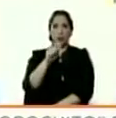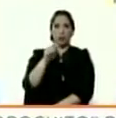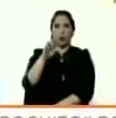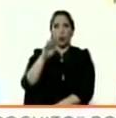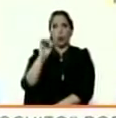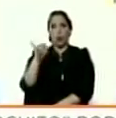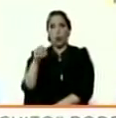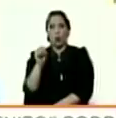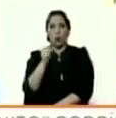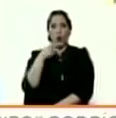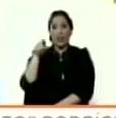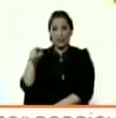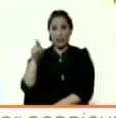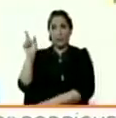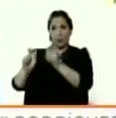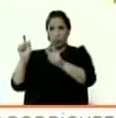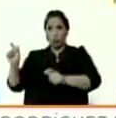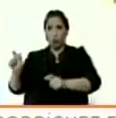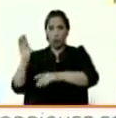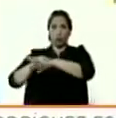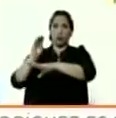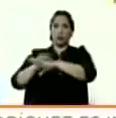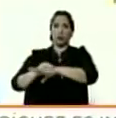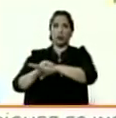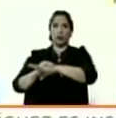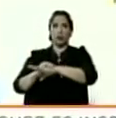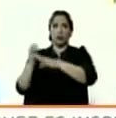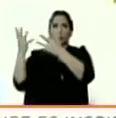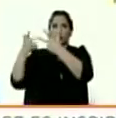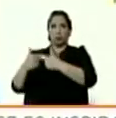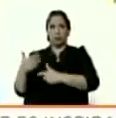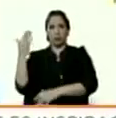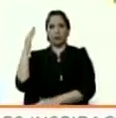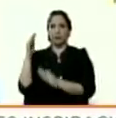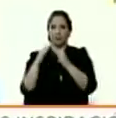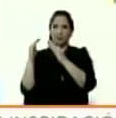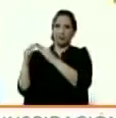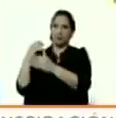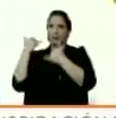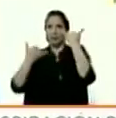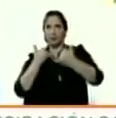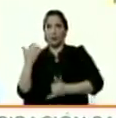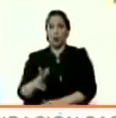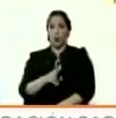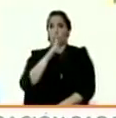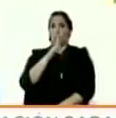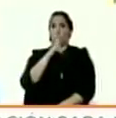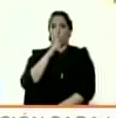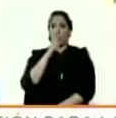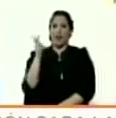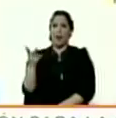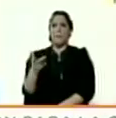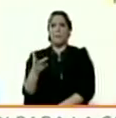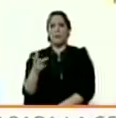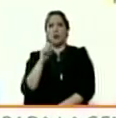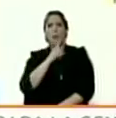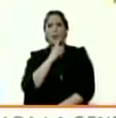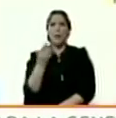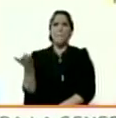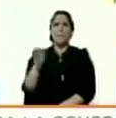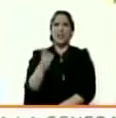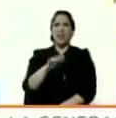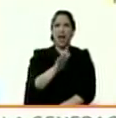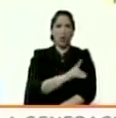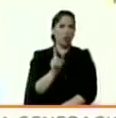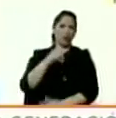directamente sindicado de administrar las llamadas casas de picado, cosas horrorosas que, por supuesto, no vamos a abundar en